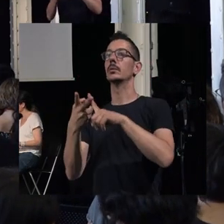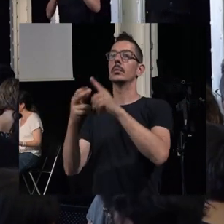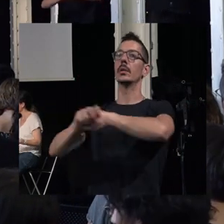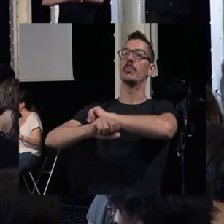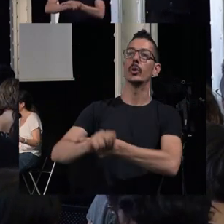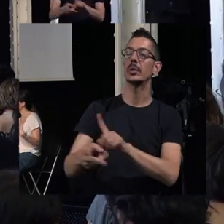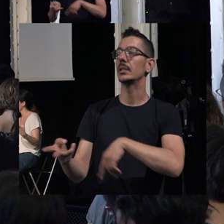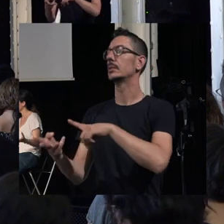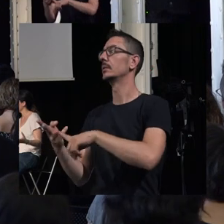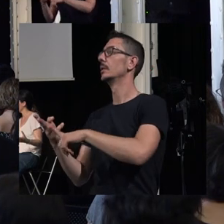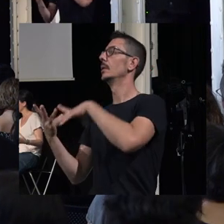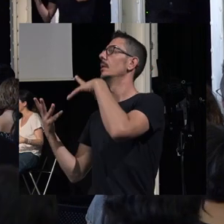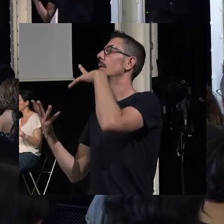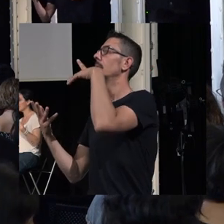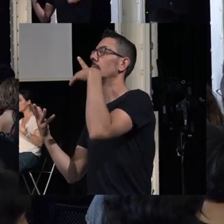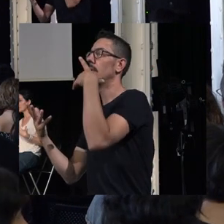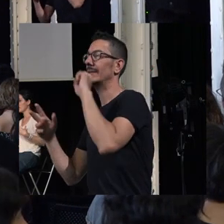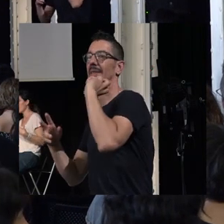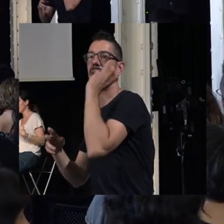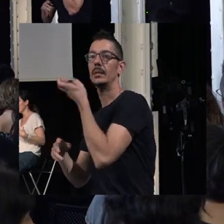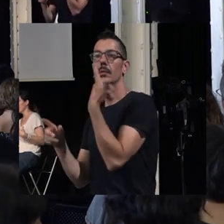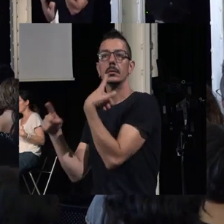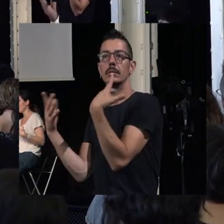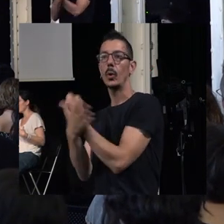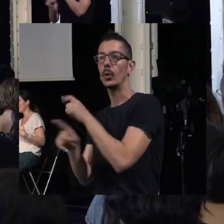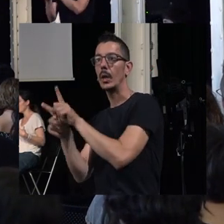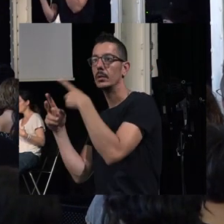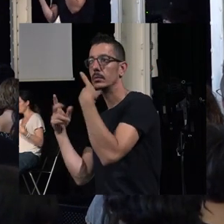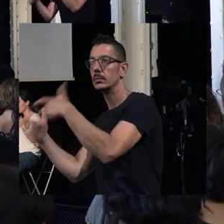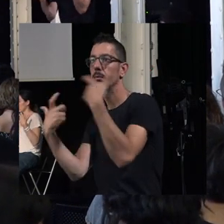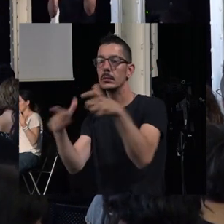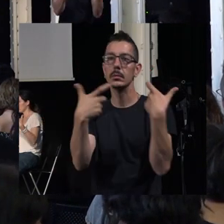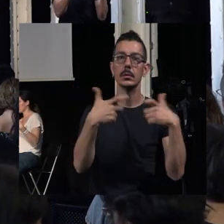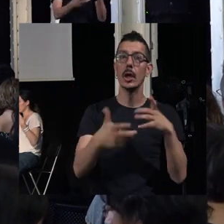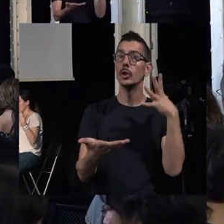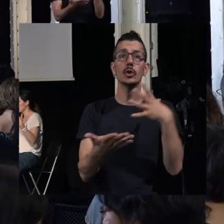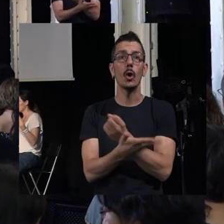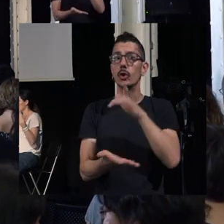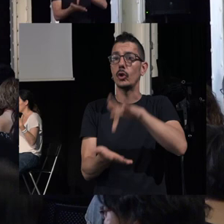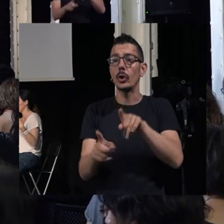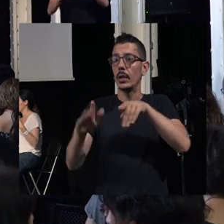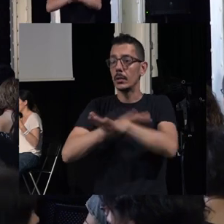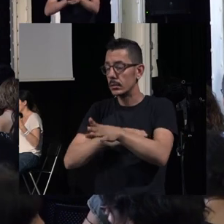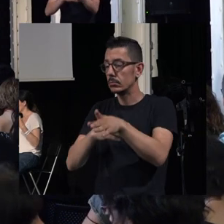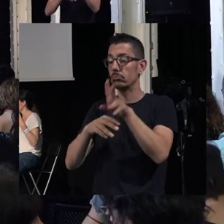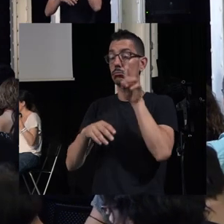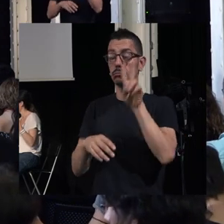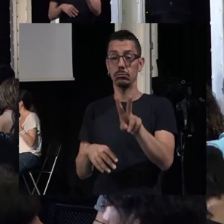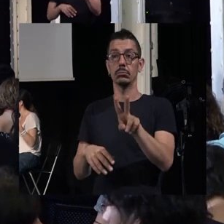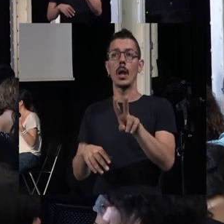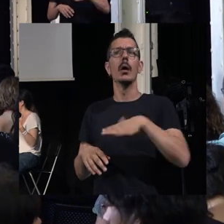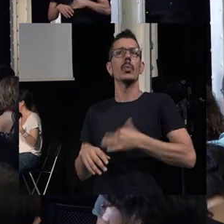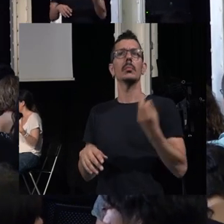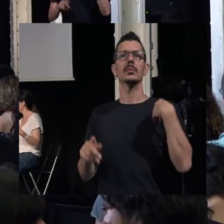tal, tal. Todo está segmentado. Cuando tú entras allá, lo digo porque creo que puede ser útil para pensar, ¿no?,